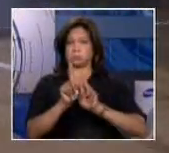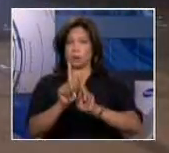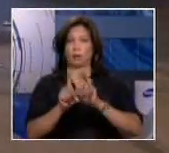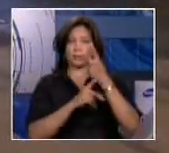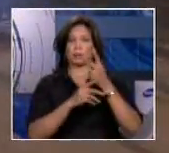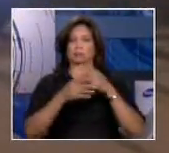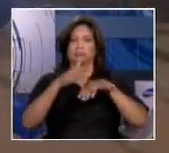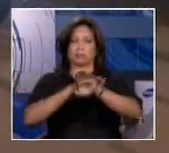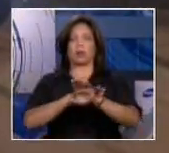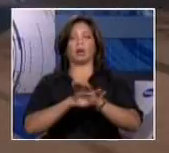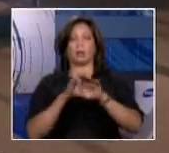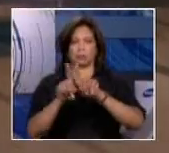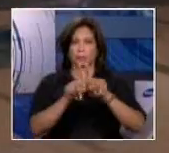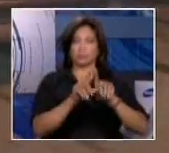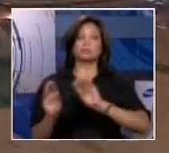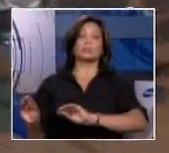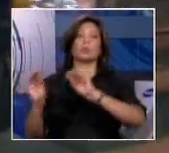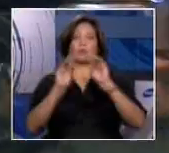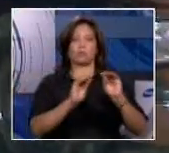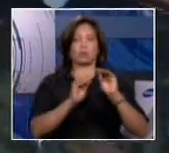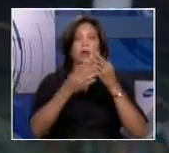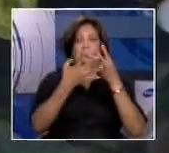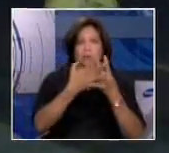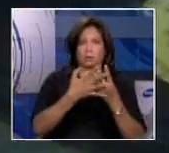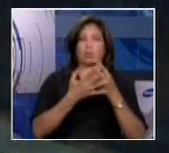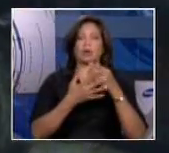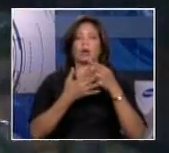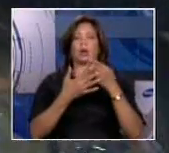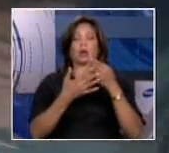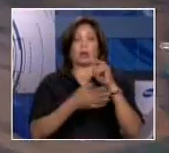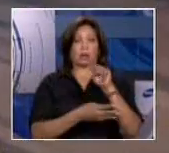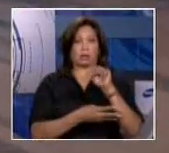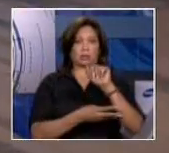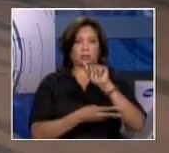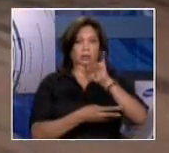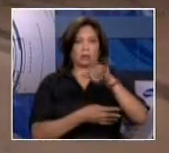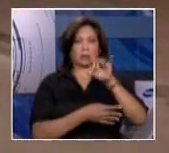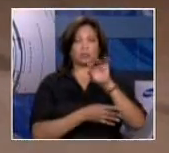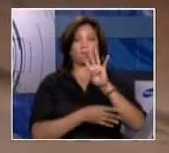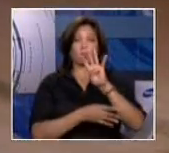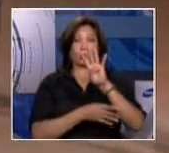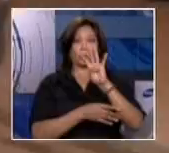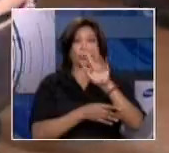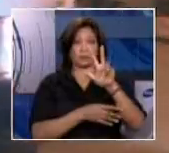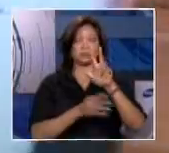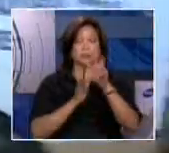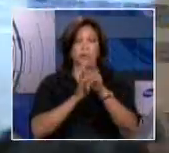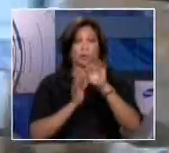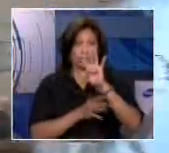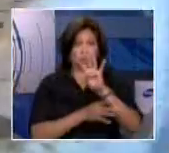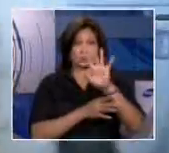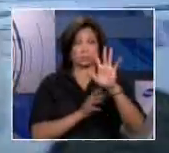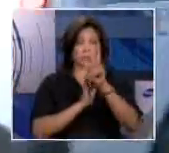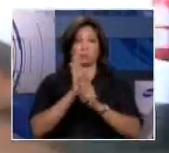firmar la entrada y posteriormente ser trasladados hasta la cárcel modelo de Najayo. 45 minutos después, los imputados salieron